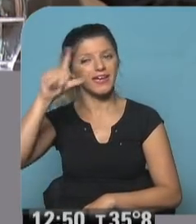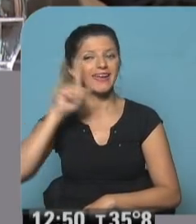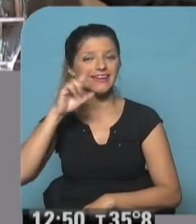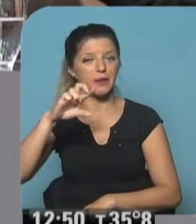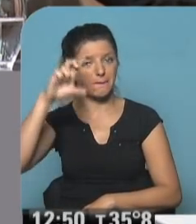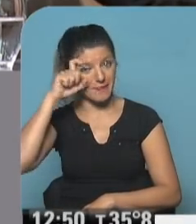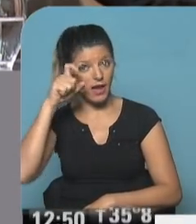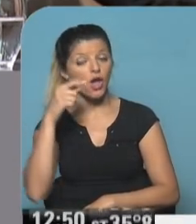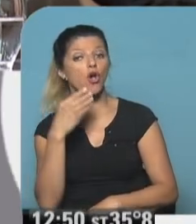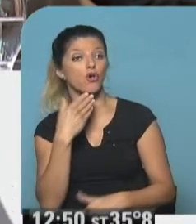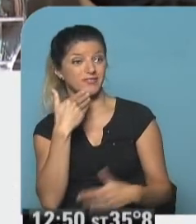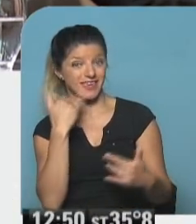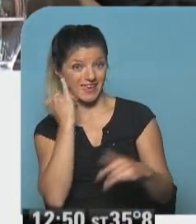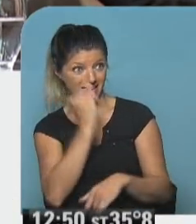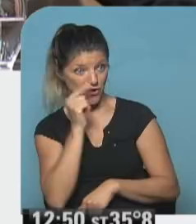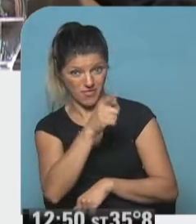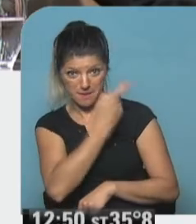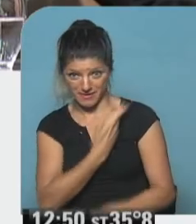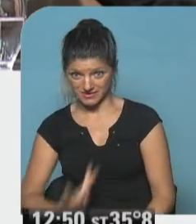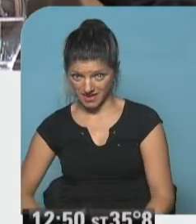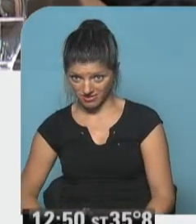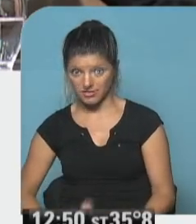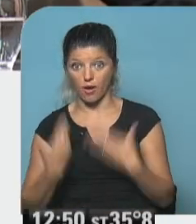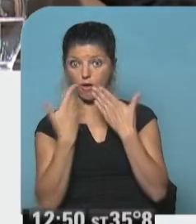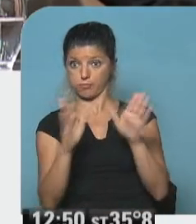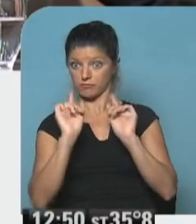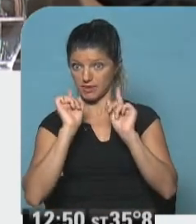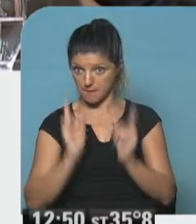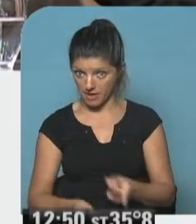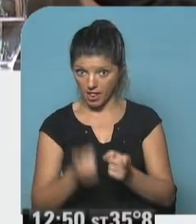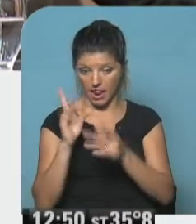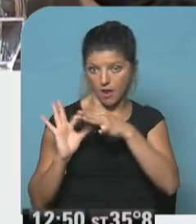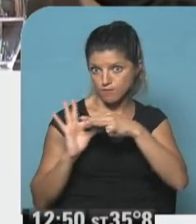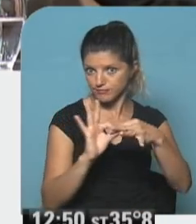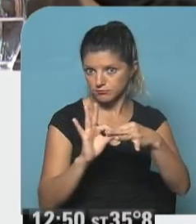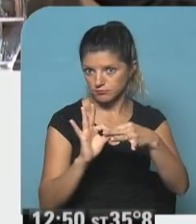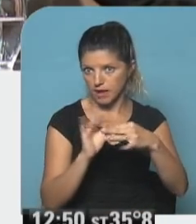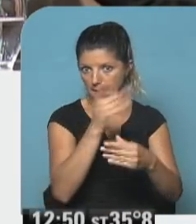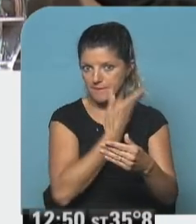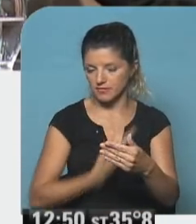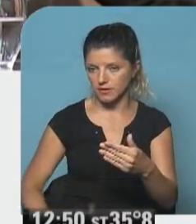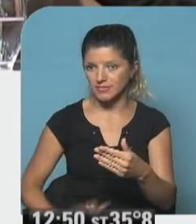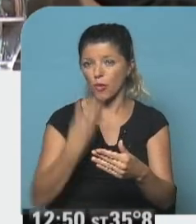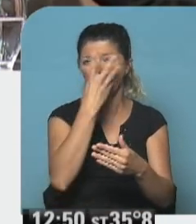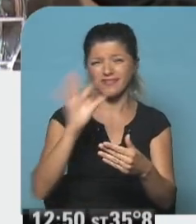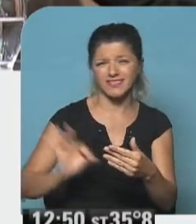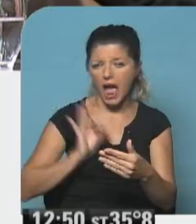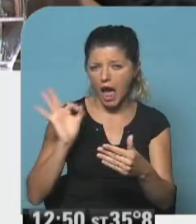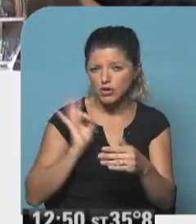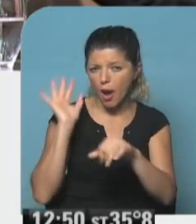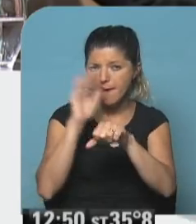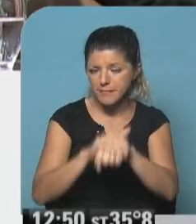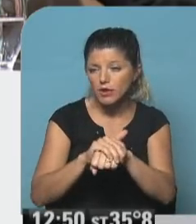consejero presidencial, que además es una persona de muy estrecha vinculación con Kuczynski, no solo por 40 años de amistad, sino